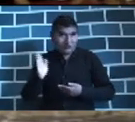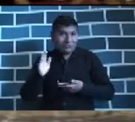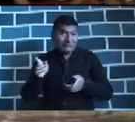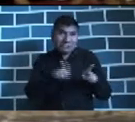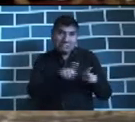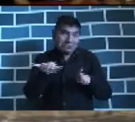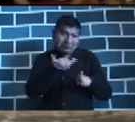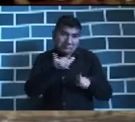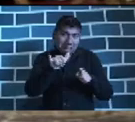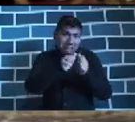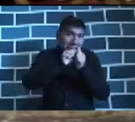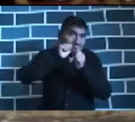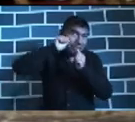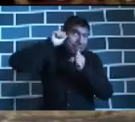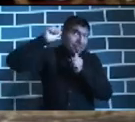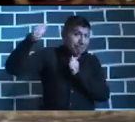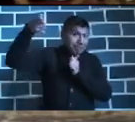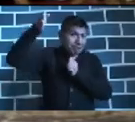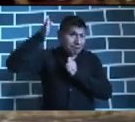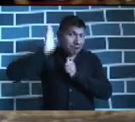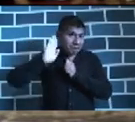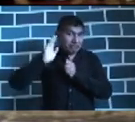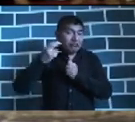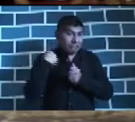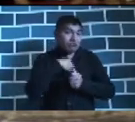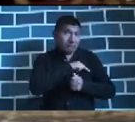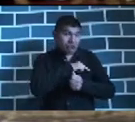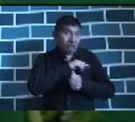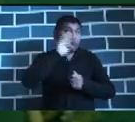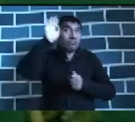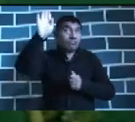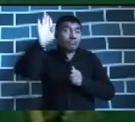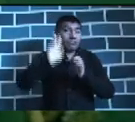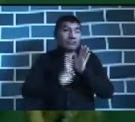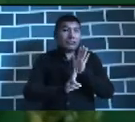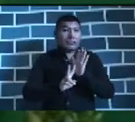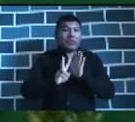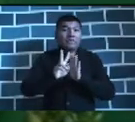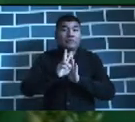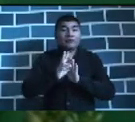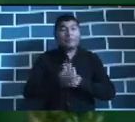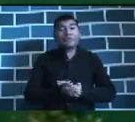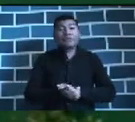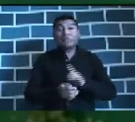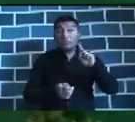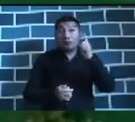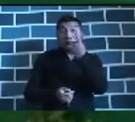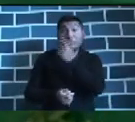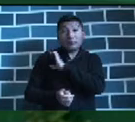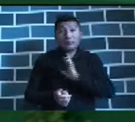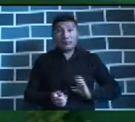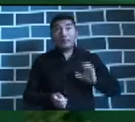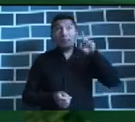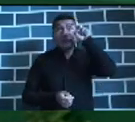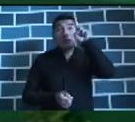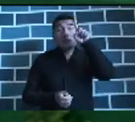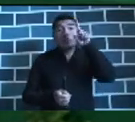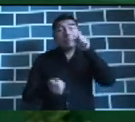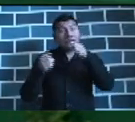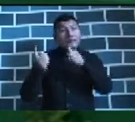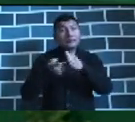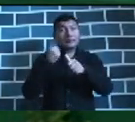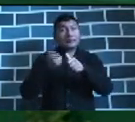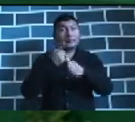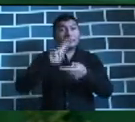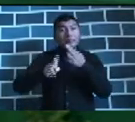apartados de lo que dios quiere para nosotros de la voluntad de dios sólo cristo puesto lo